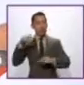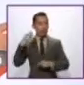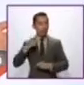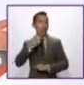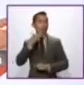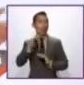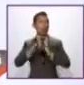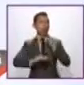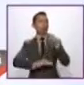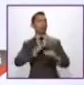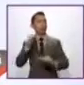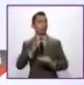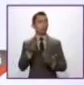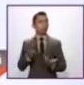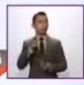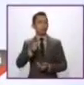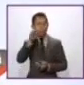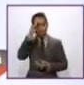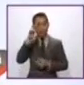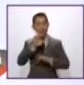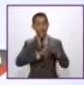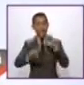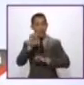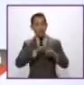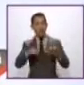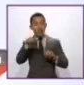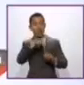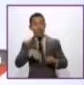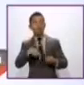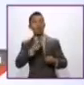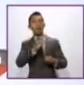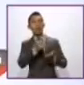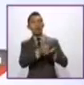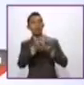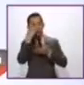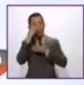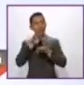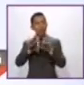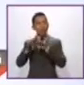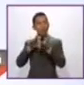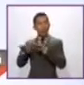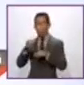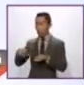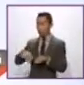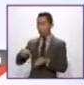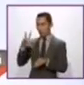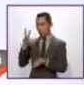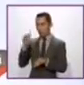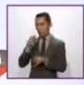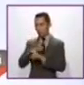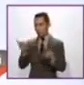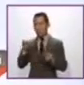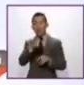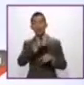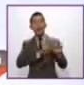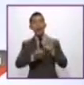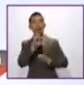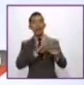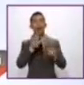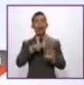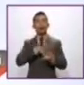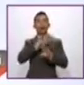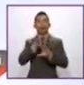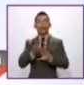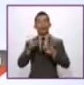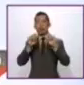podemos creer que las empresas, que son los verdaderos dotadores de empleo, no el gobierno, son los que están dañando a nuestra